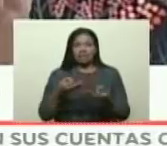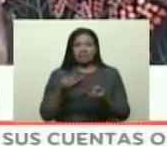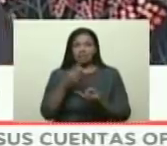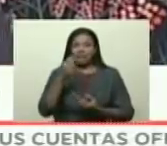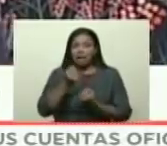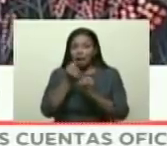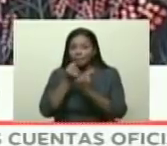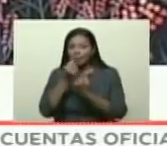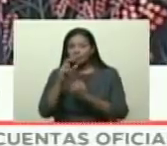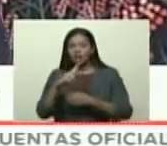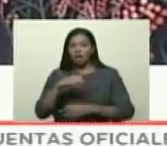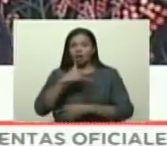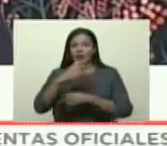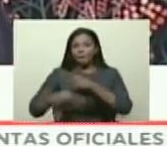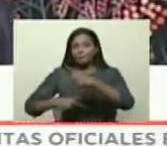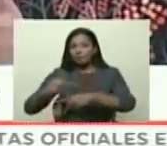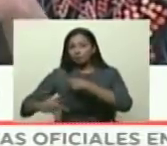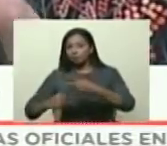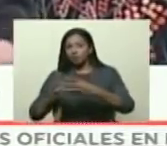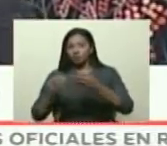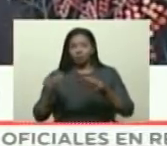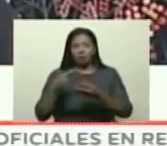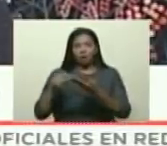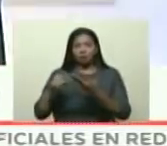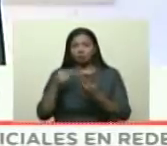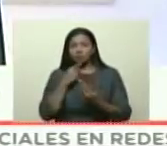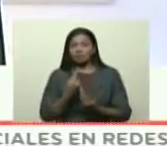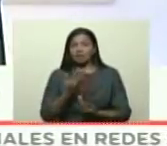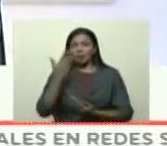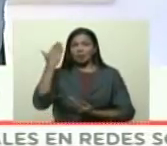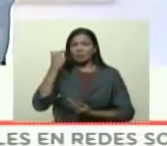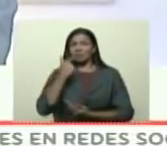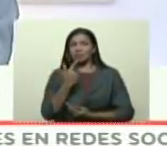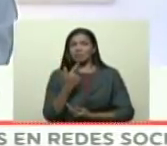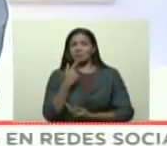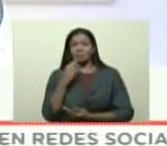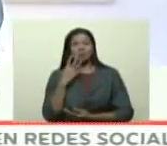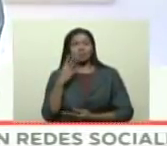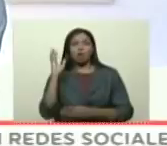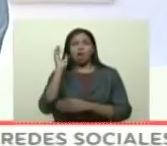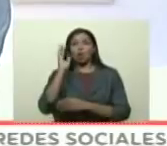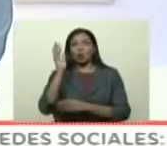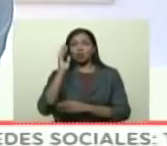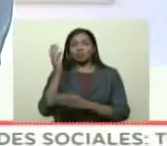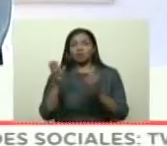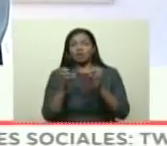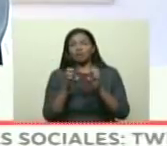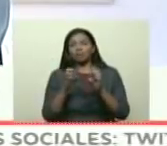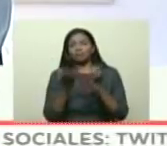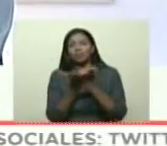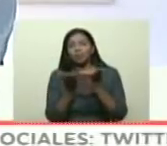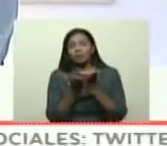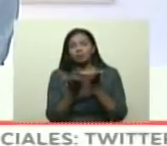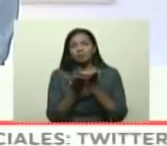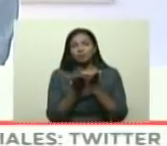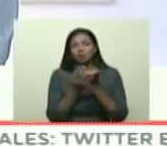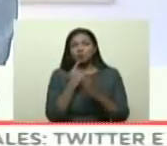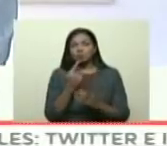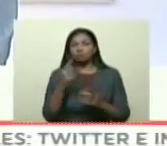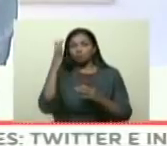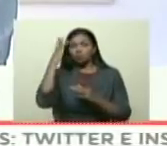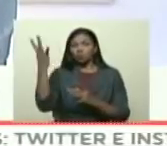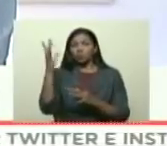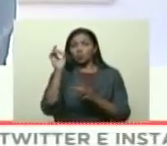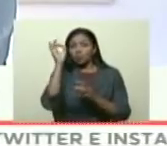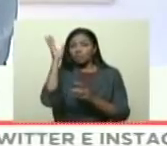apoye esa producción también. Producción de... Porque yo hablé la otra vez, fíjate, cuando hubo el Congreso de Estudiantes de Educación Media, yo le di una idea